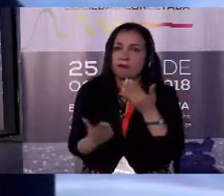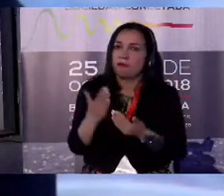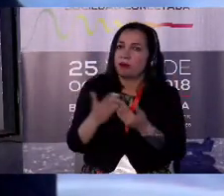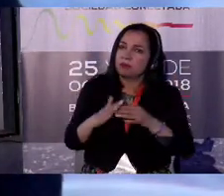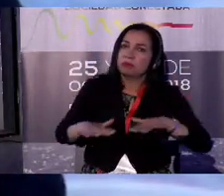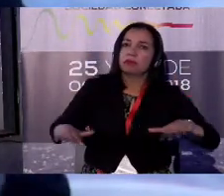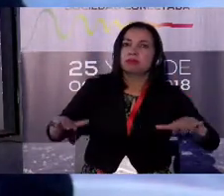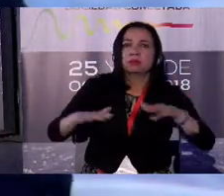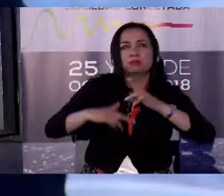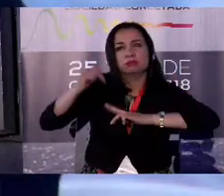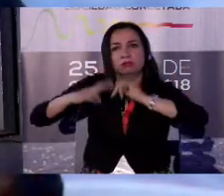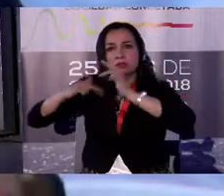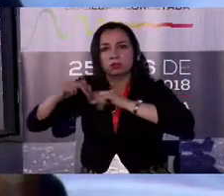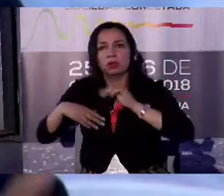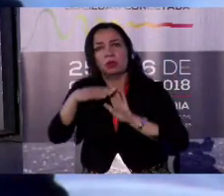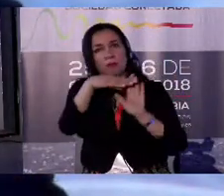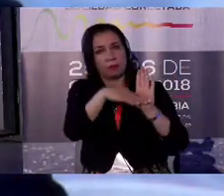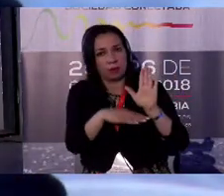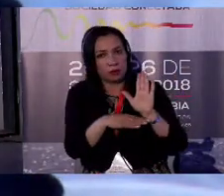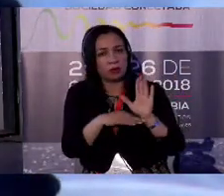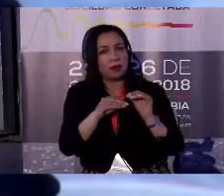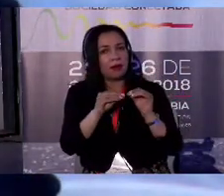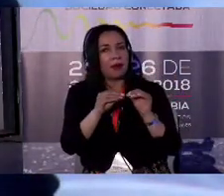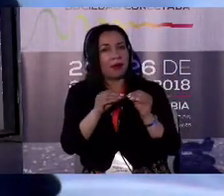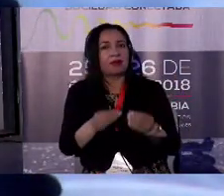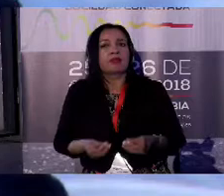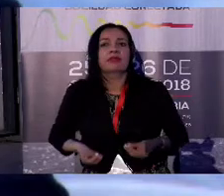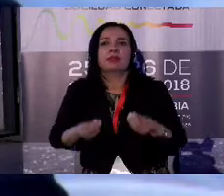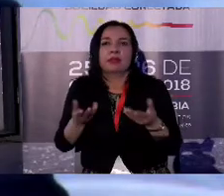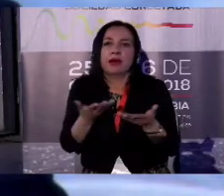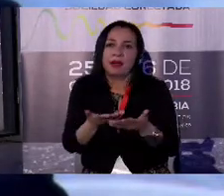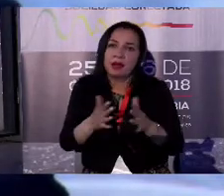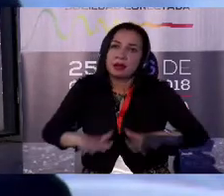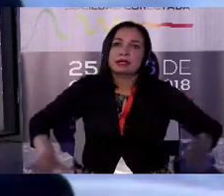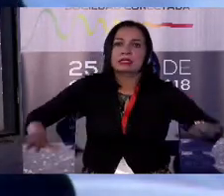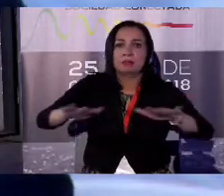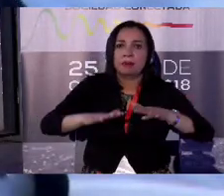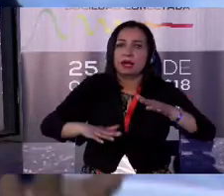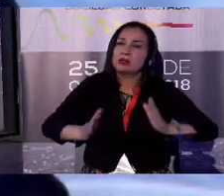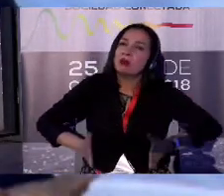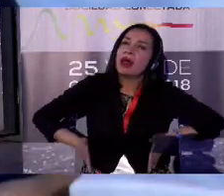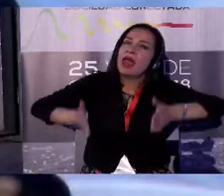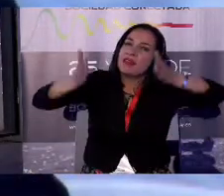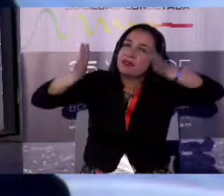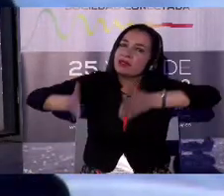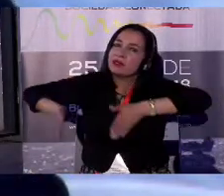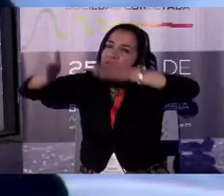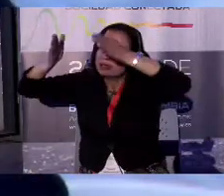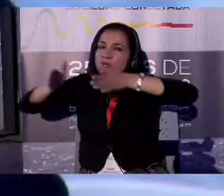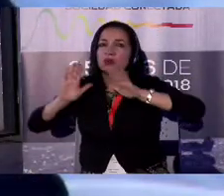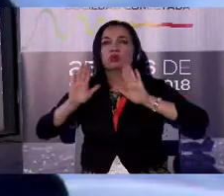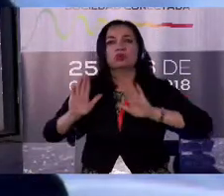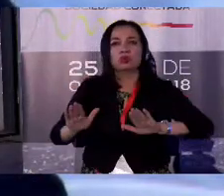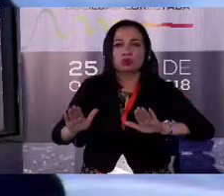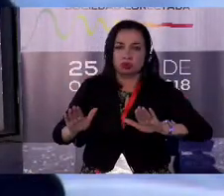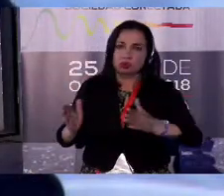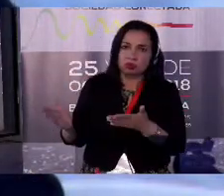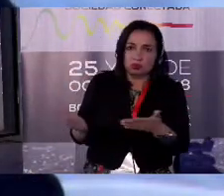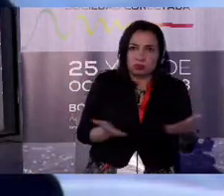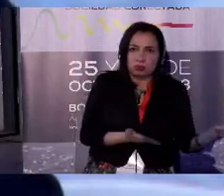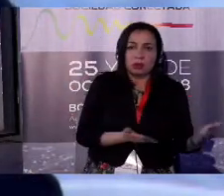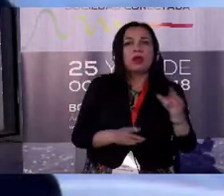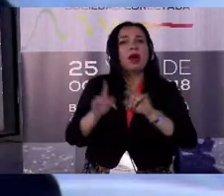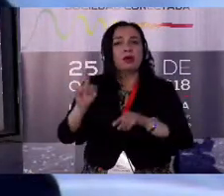una política de incluso de facilitar espacios, edificios públicos. Muchos gobiernos han tratado de utilizar los